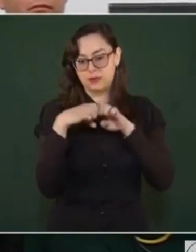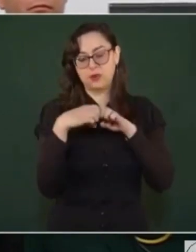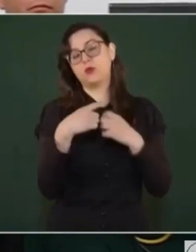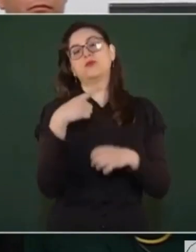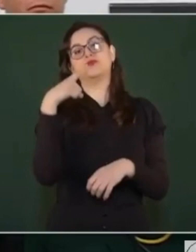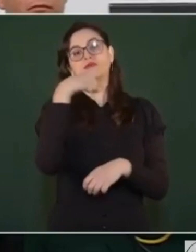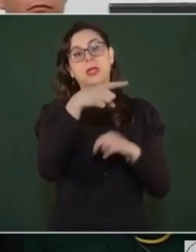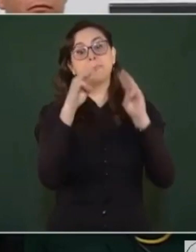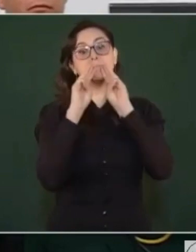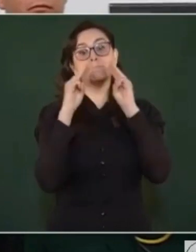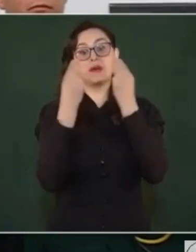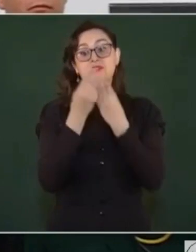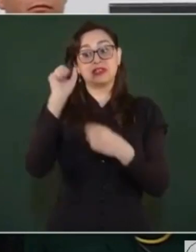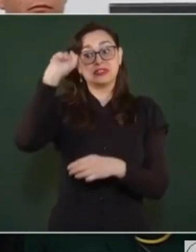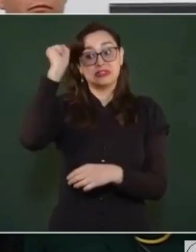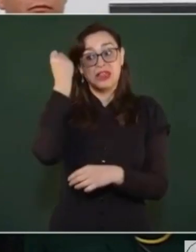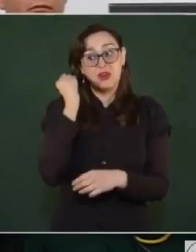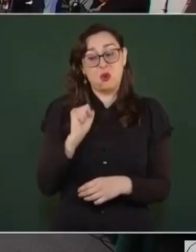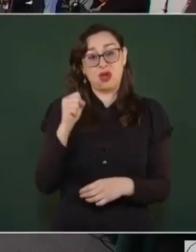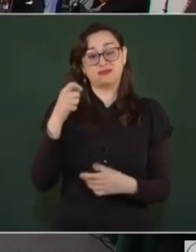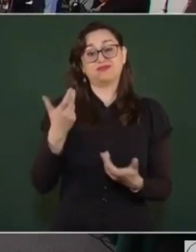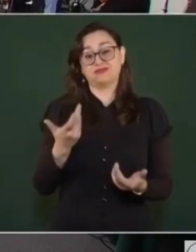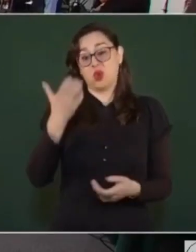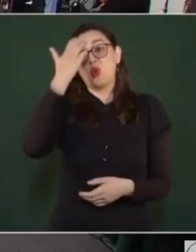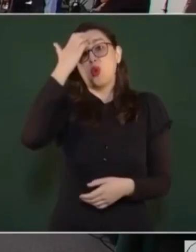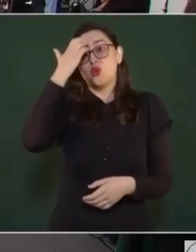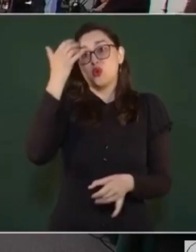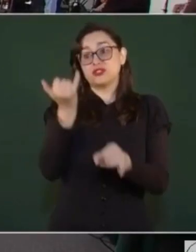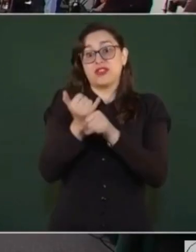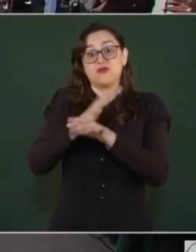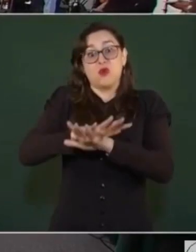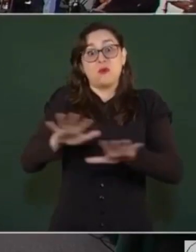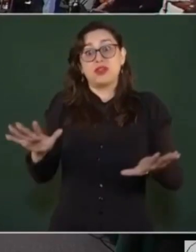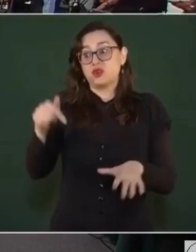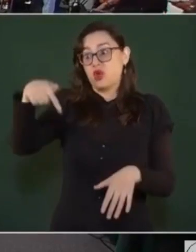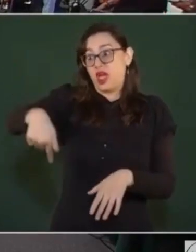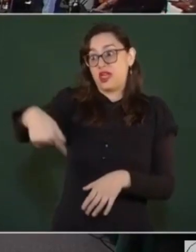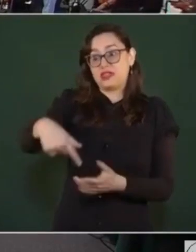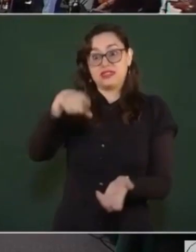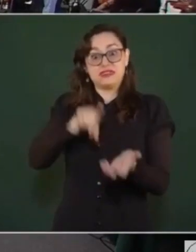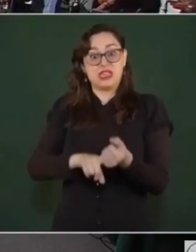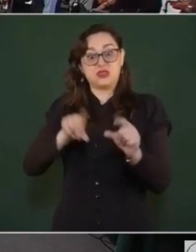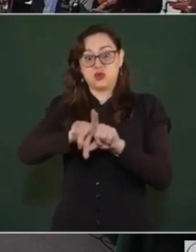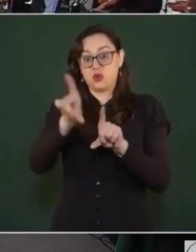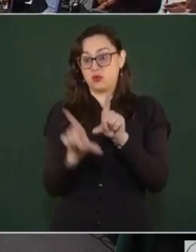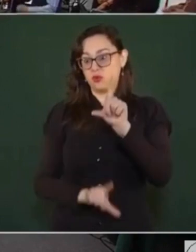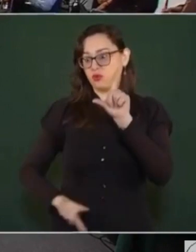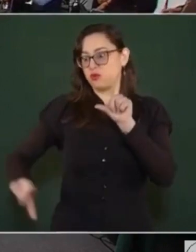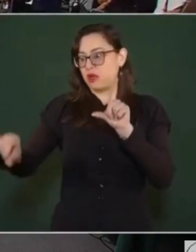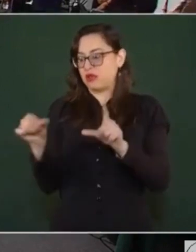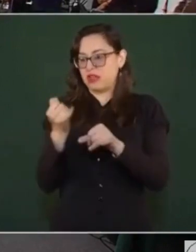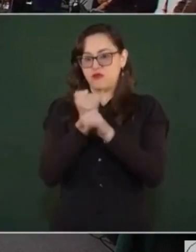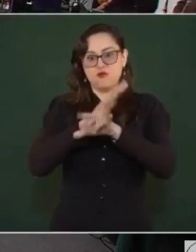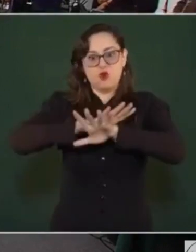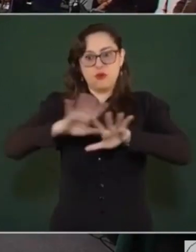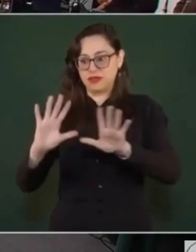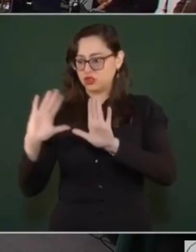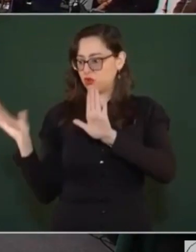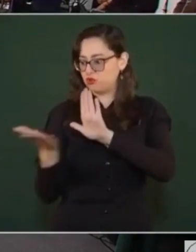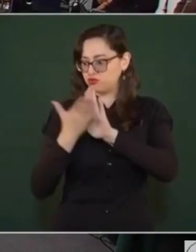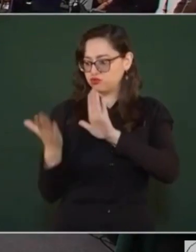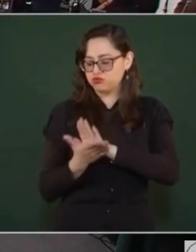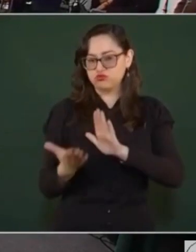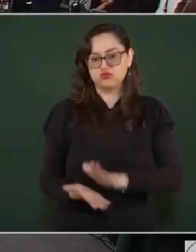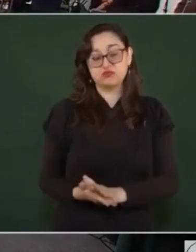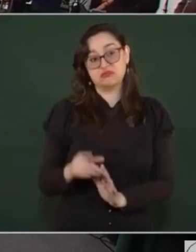Sinaloa, qué tanta información tuvo, cuánto se dañó la seguridad nacional de nuestro país por esta alianza